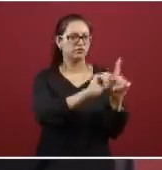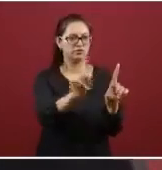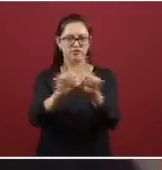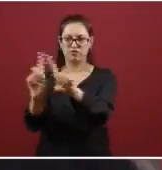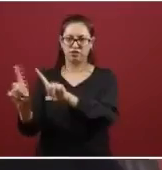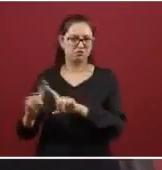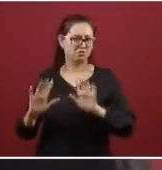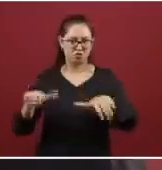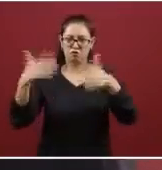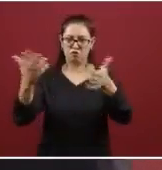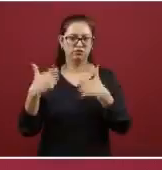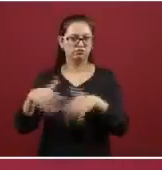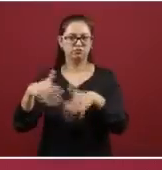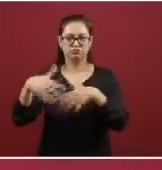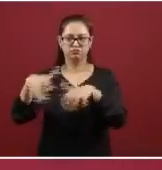es